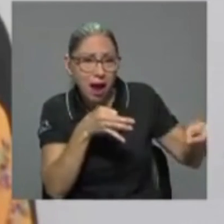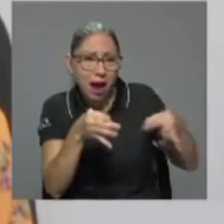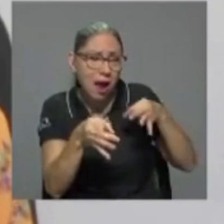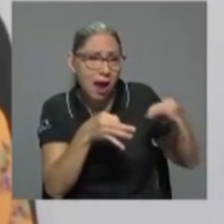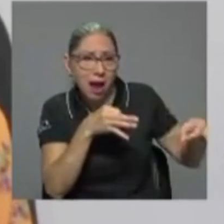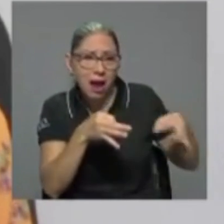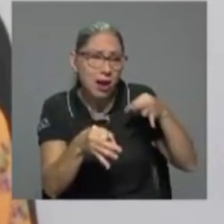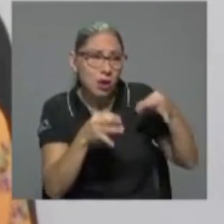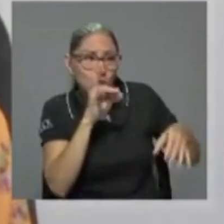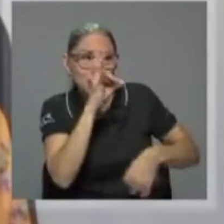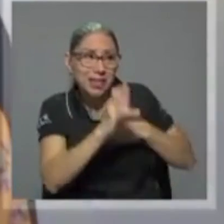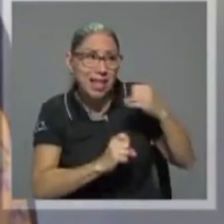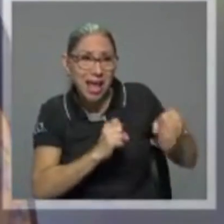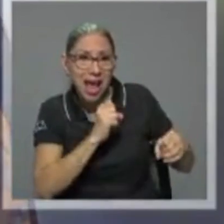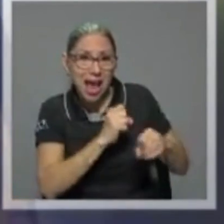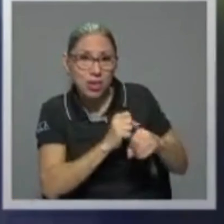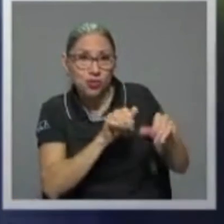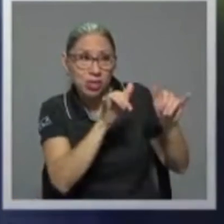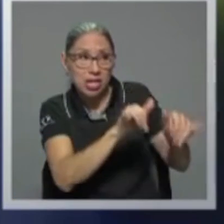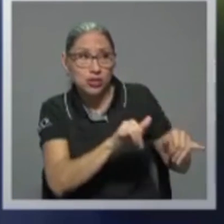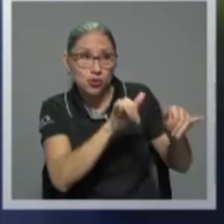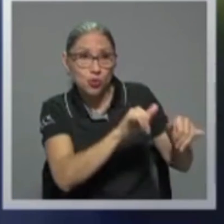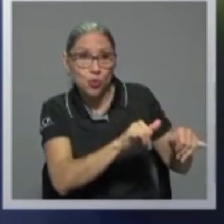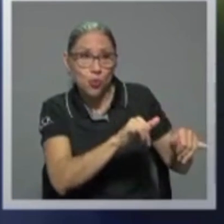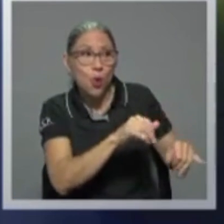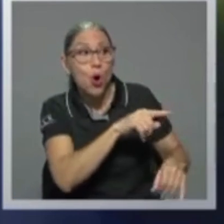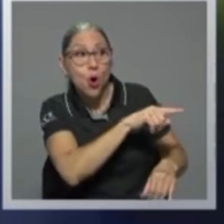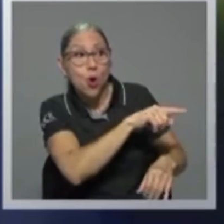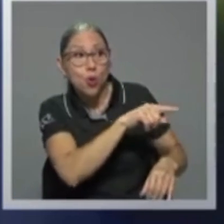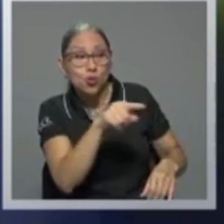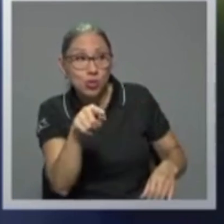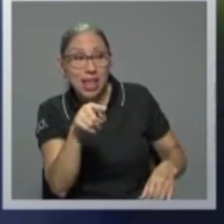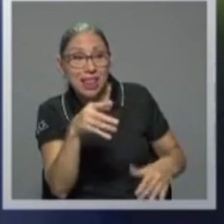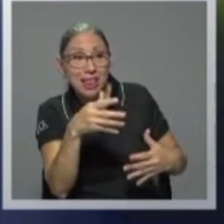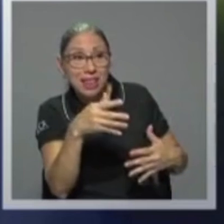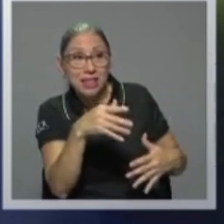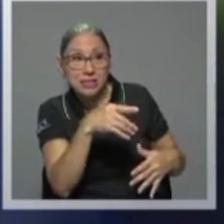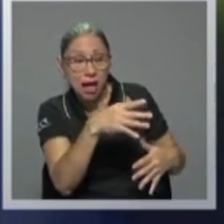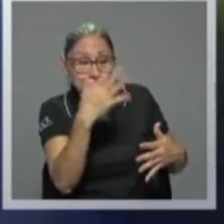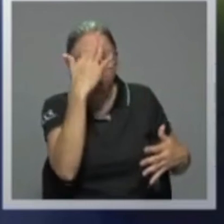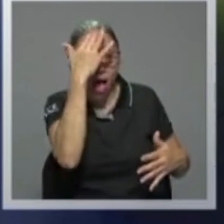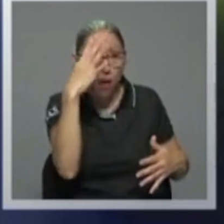la sensibilizaron de qué se trataba eso, y cuando llegó a ministra de Hacienda,